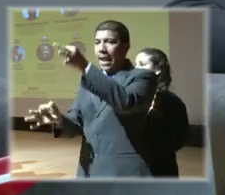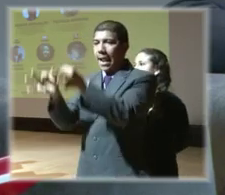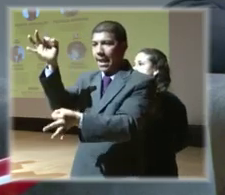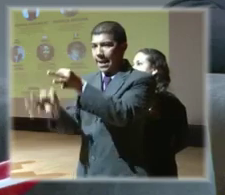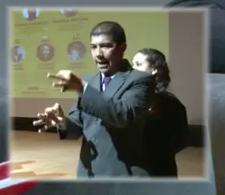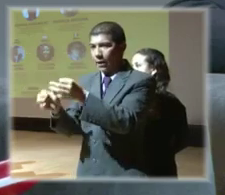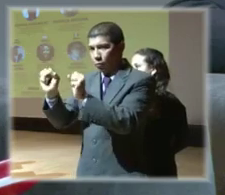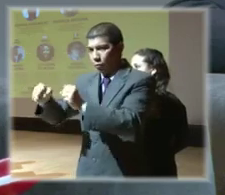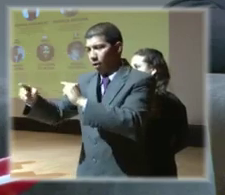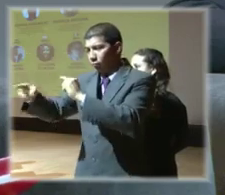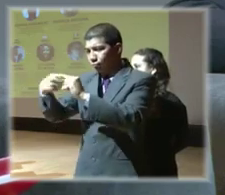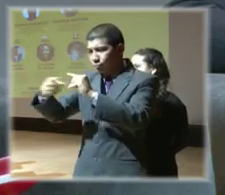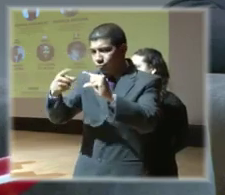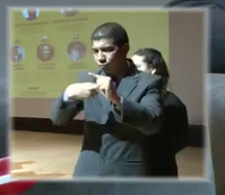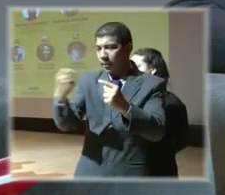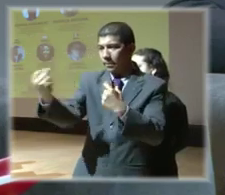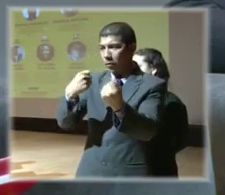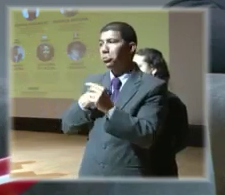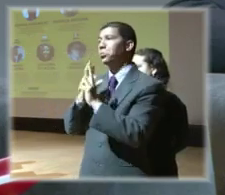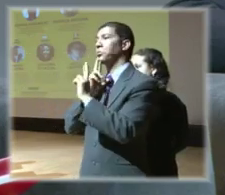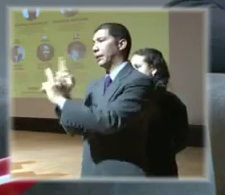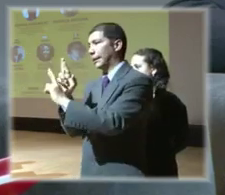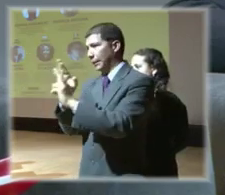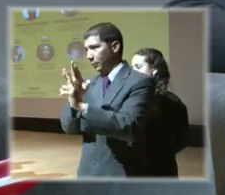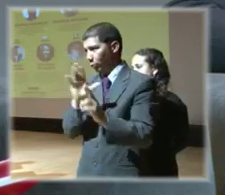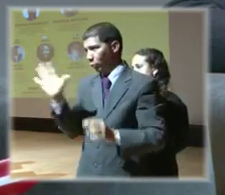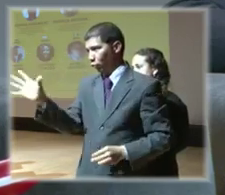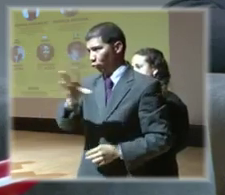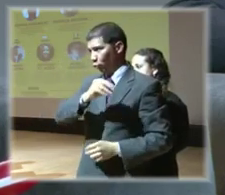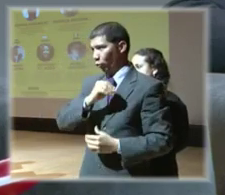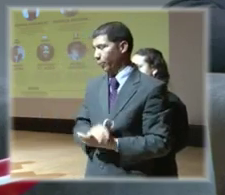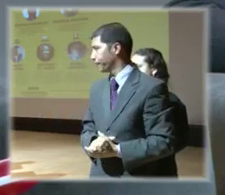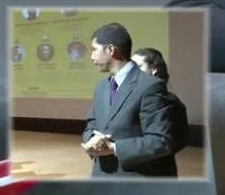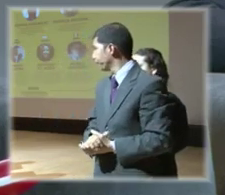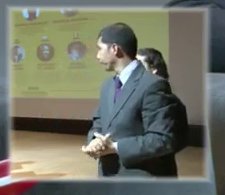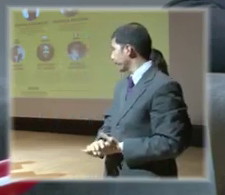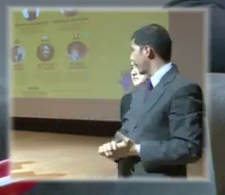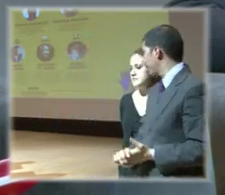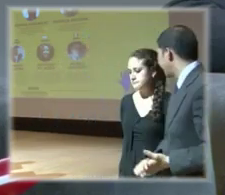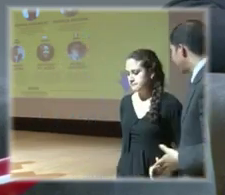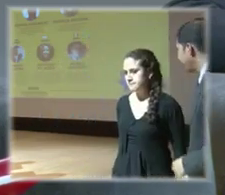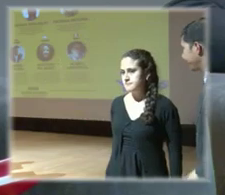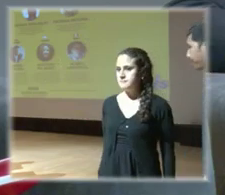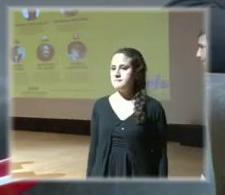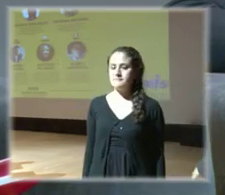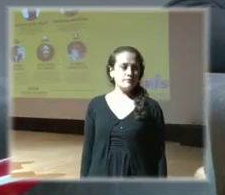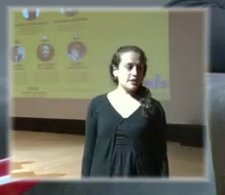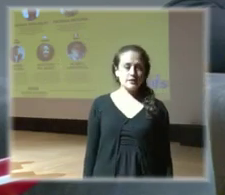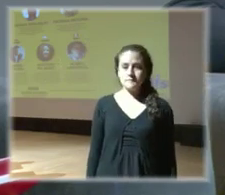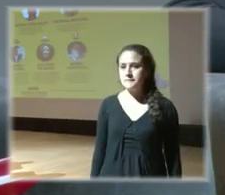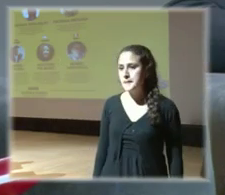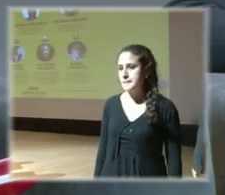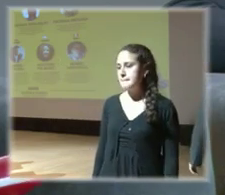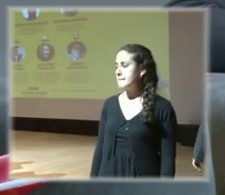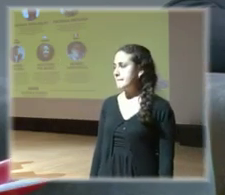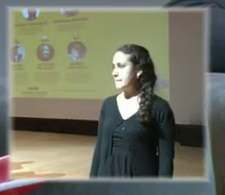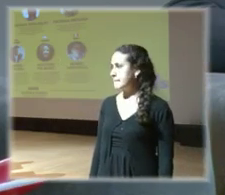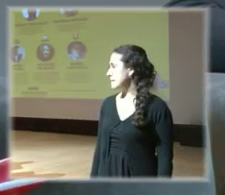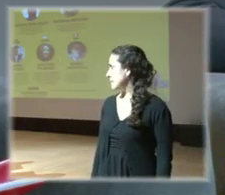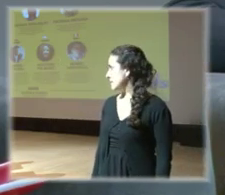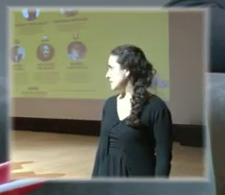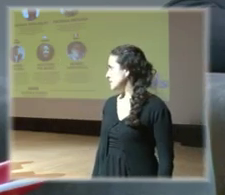legal. Y así las iremos, podemos asegurar que nuestras conferencistas las puedan responder en la medida de